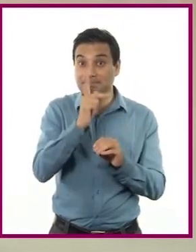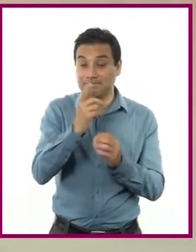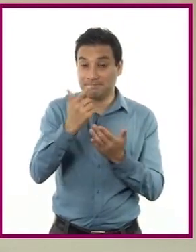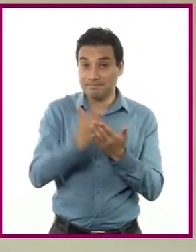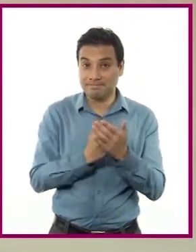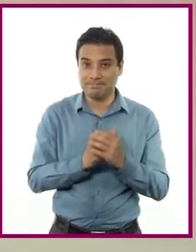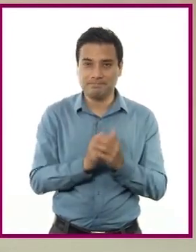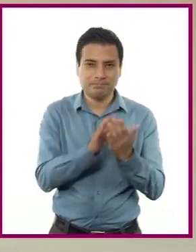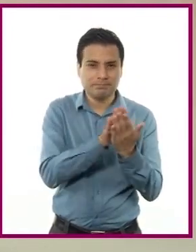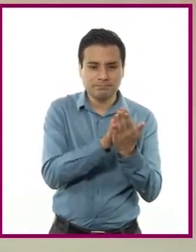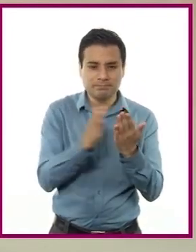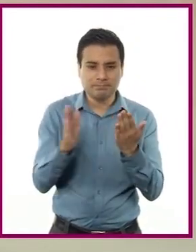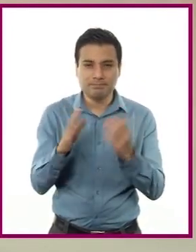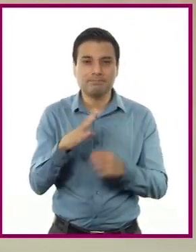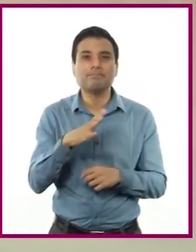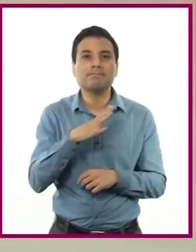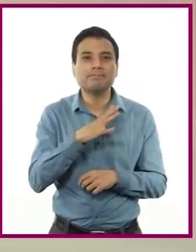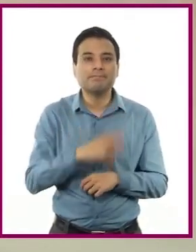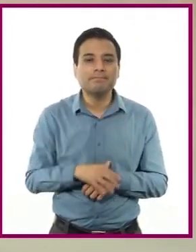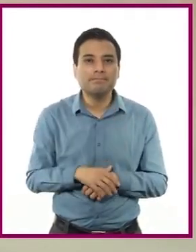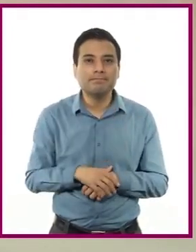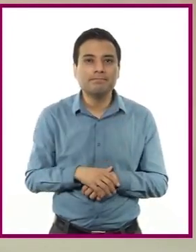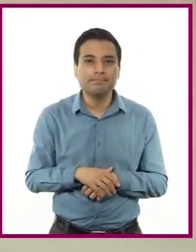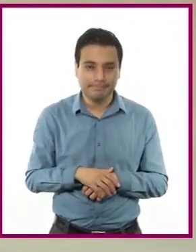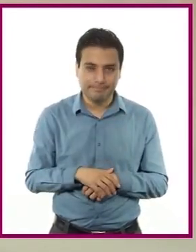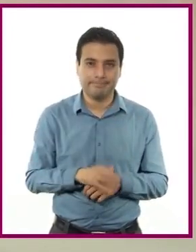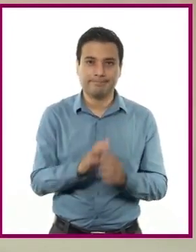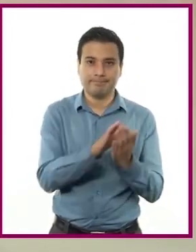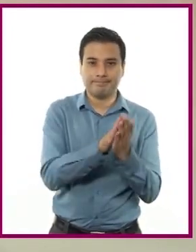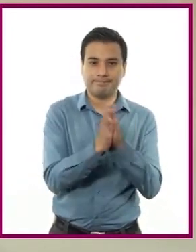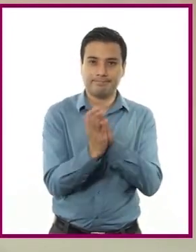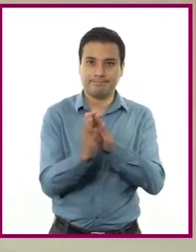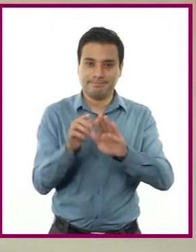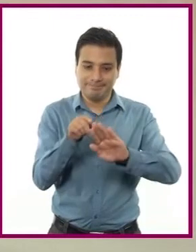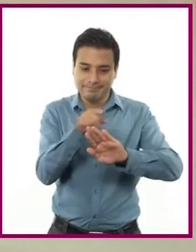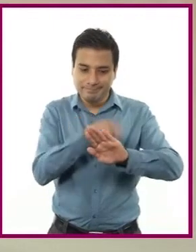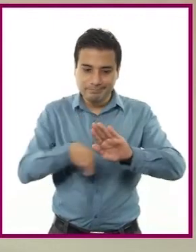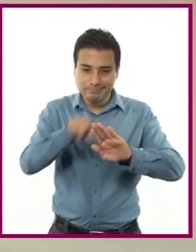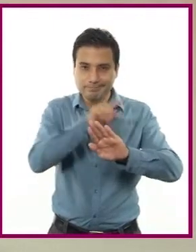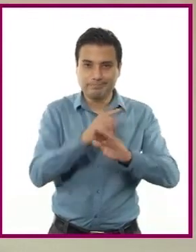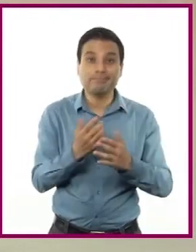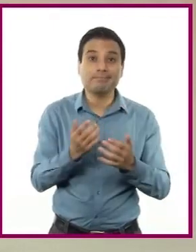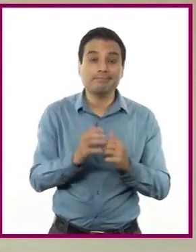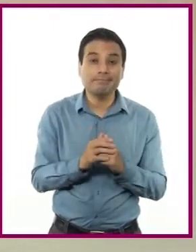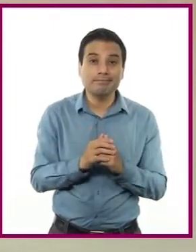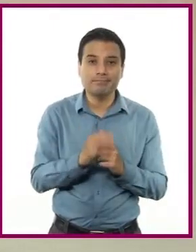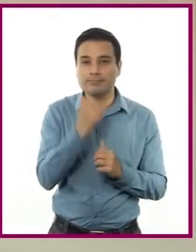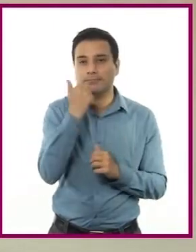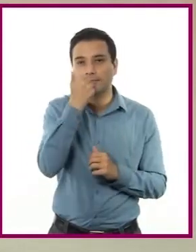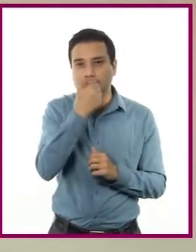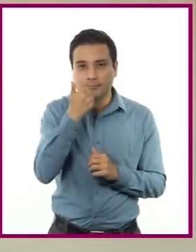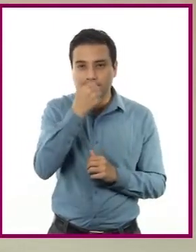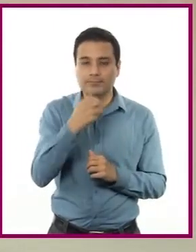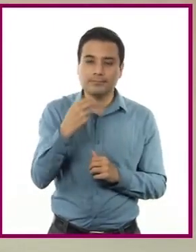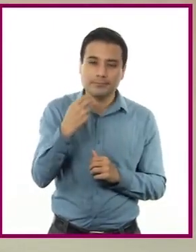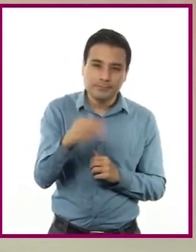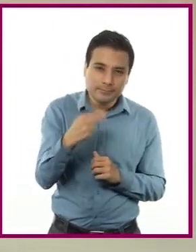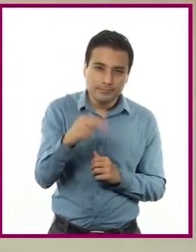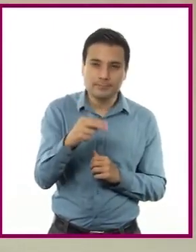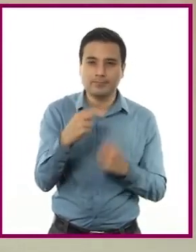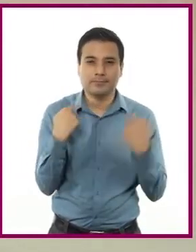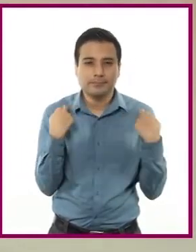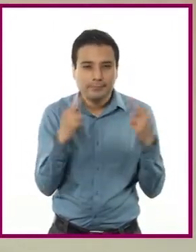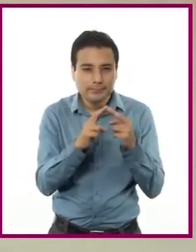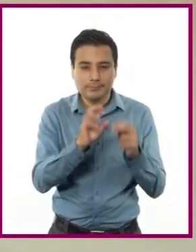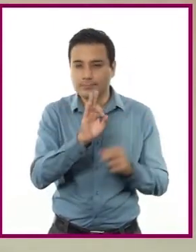El folleto está compuesto de portada, donde se anotaron los datos del estudiante.